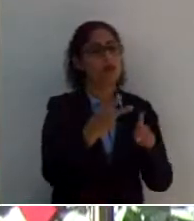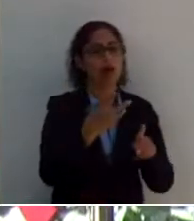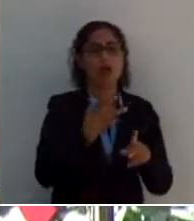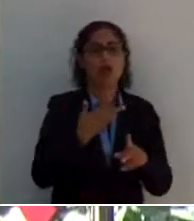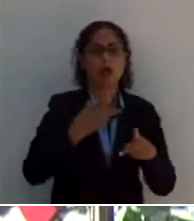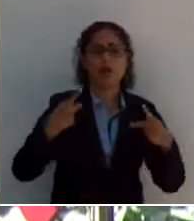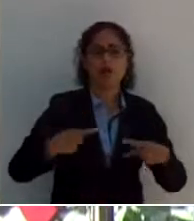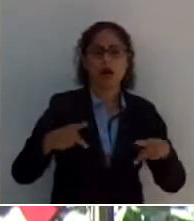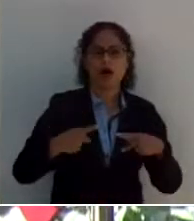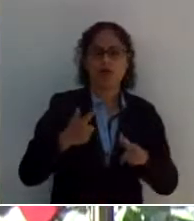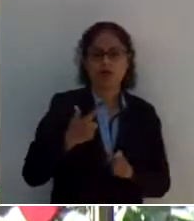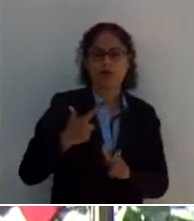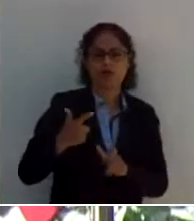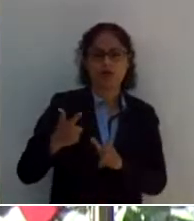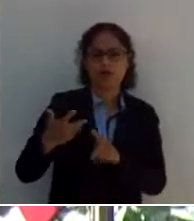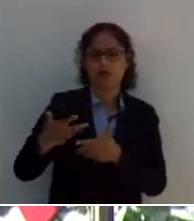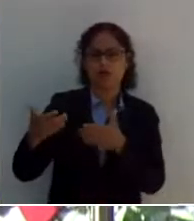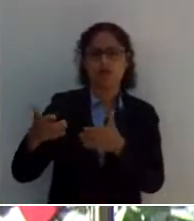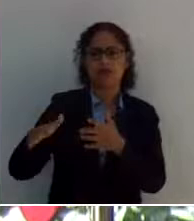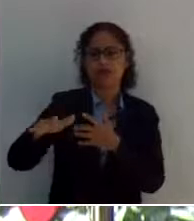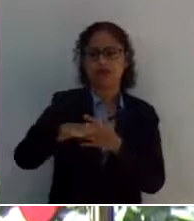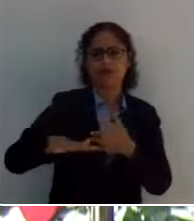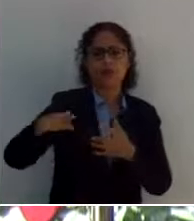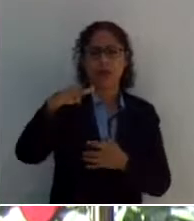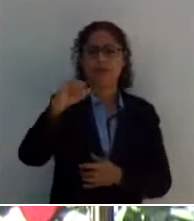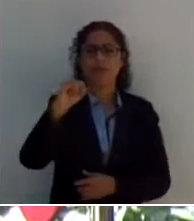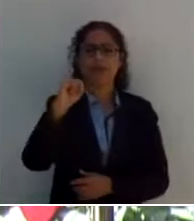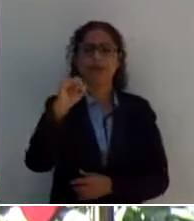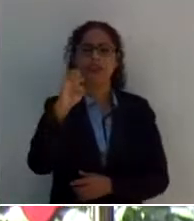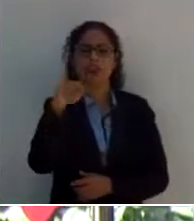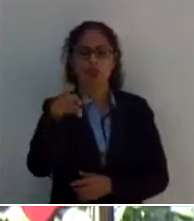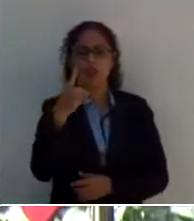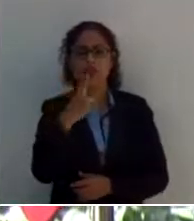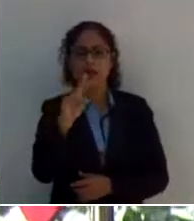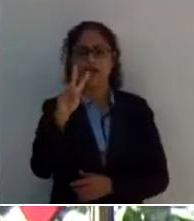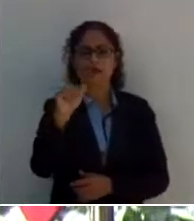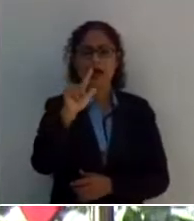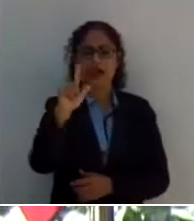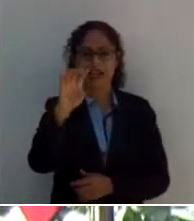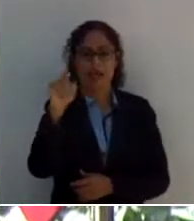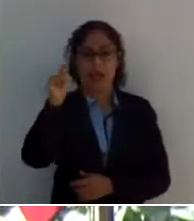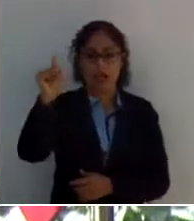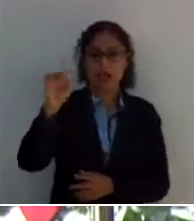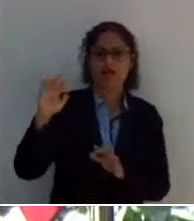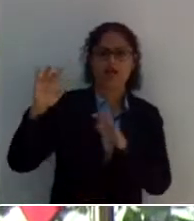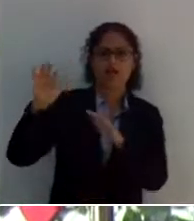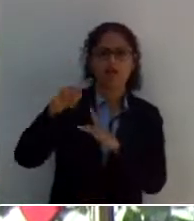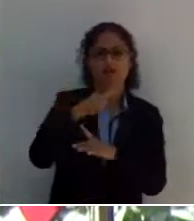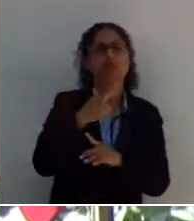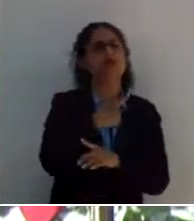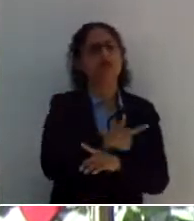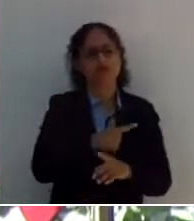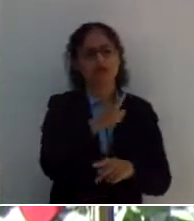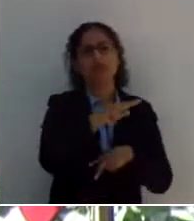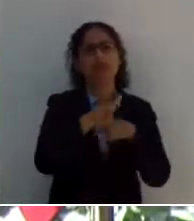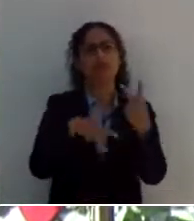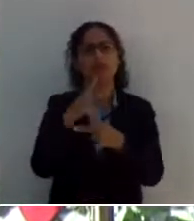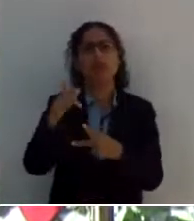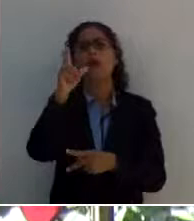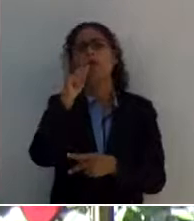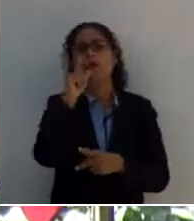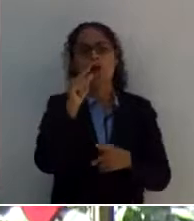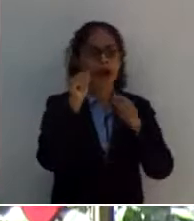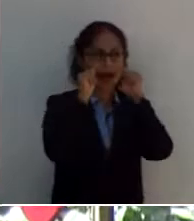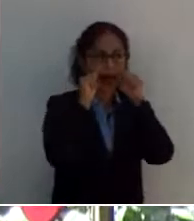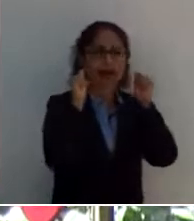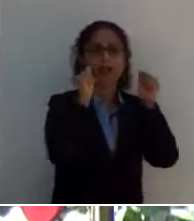civiles armados se encontraban en el fraccionamiento Misión del Valle en Tarímbaro, por lo que junto con mis compañeros nos dirigimos a atender el